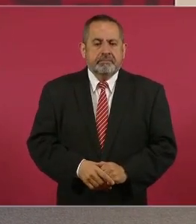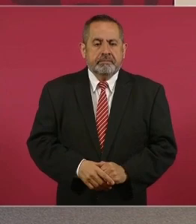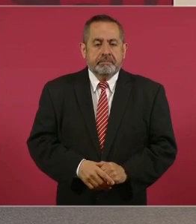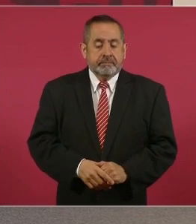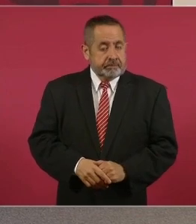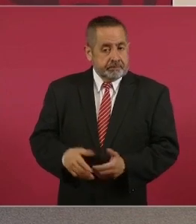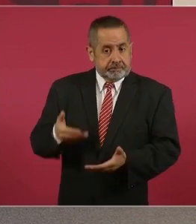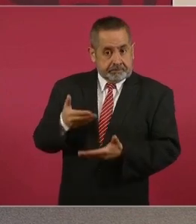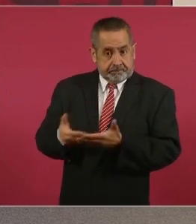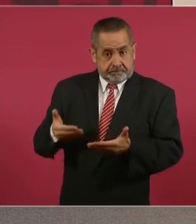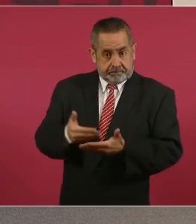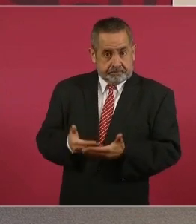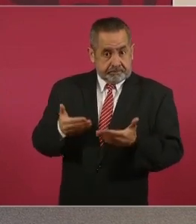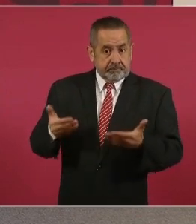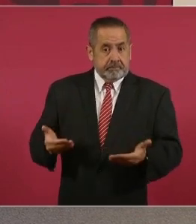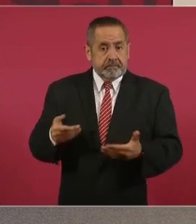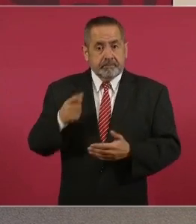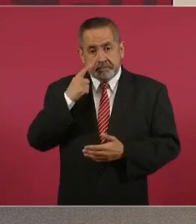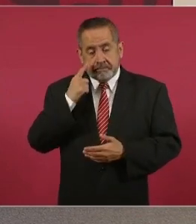Y ahora